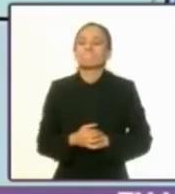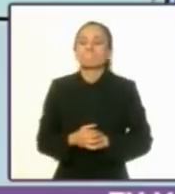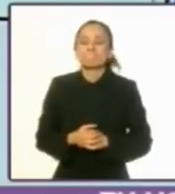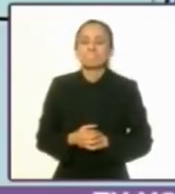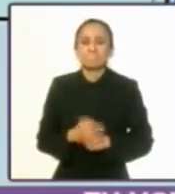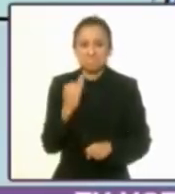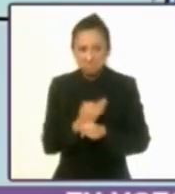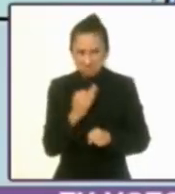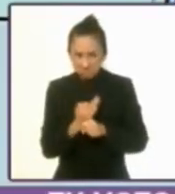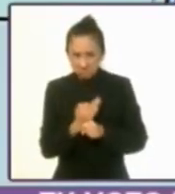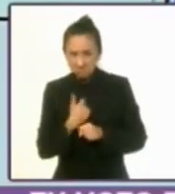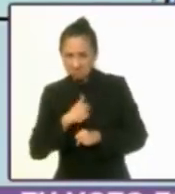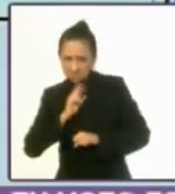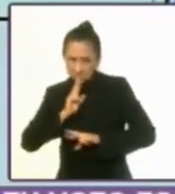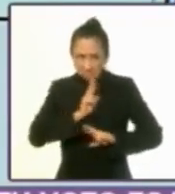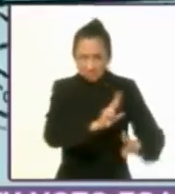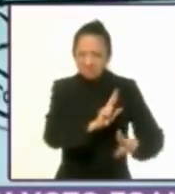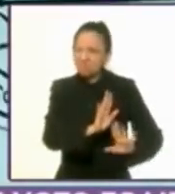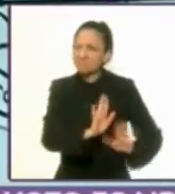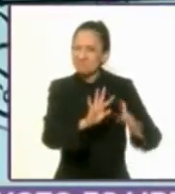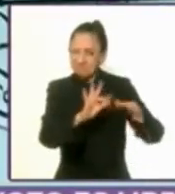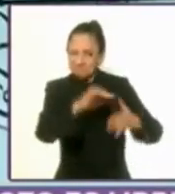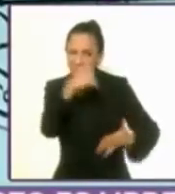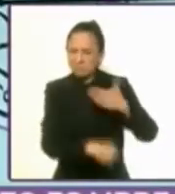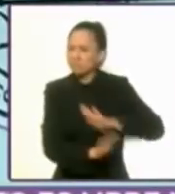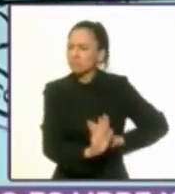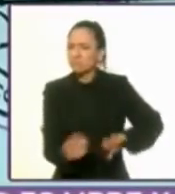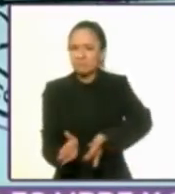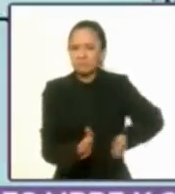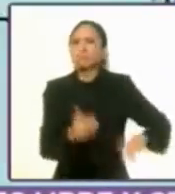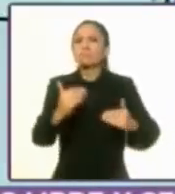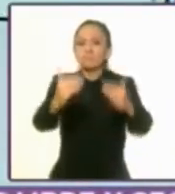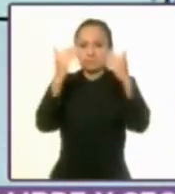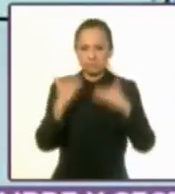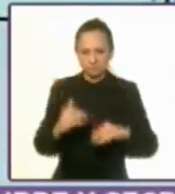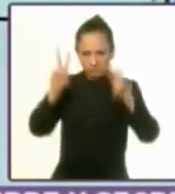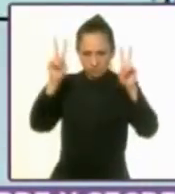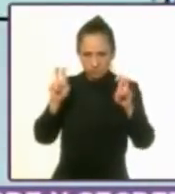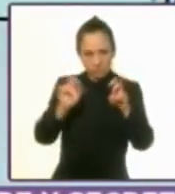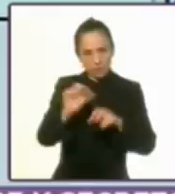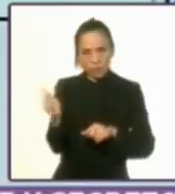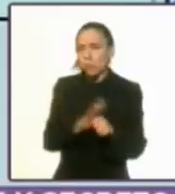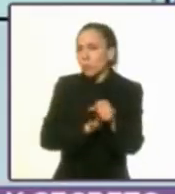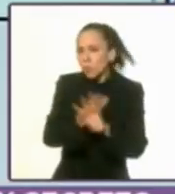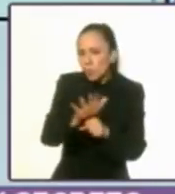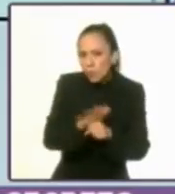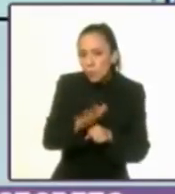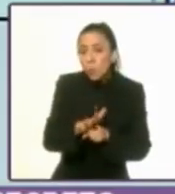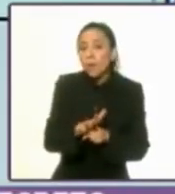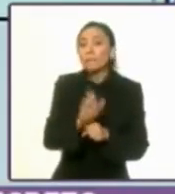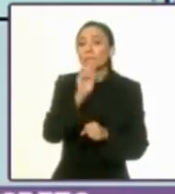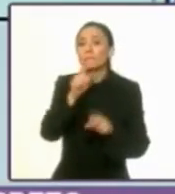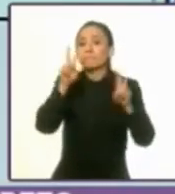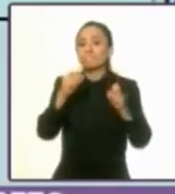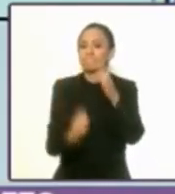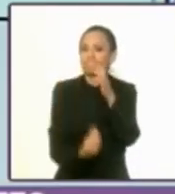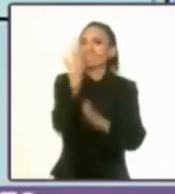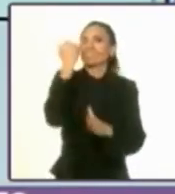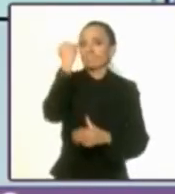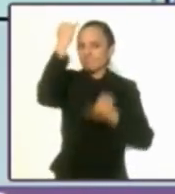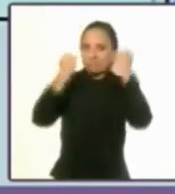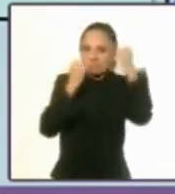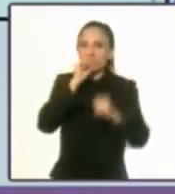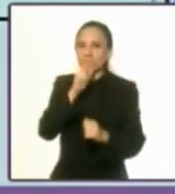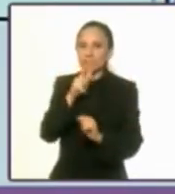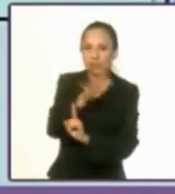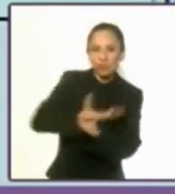contestar detalladamente vamos a pasar al siguiente tema el tema de la innovación y el medio ambiente hablamos de